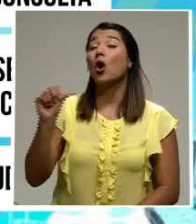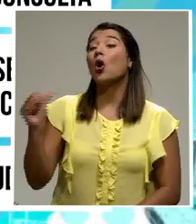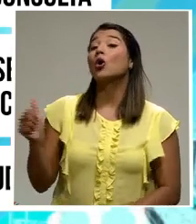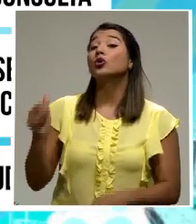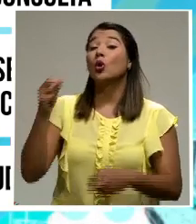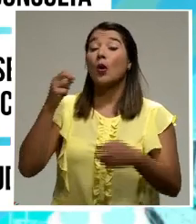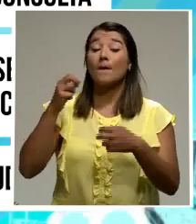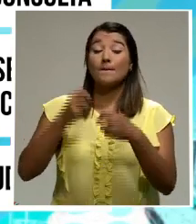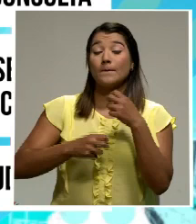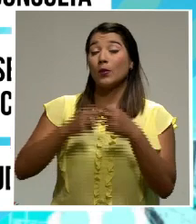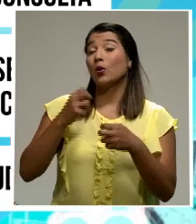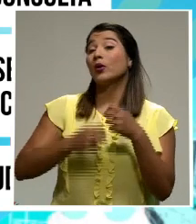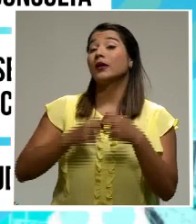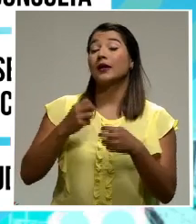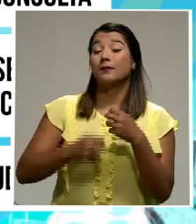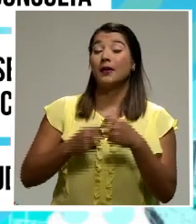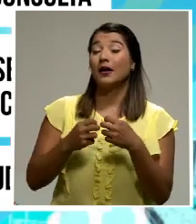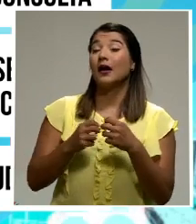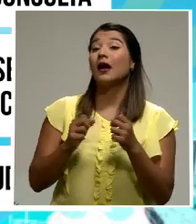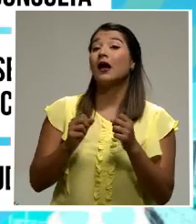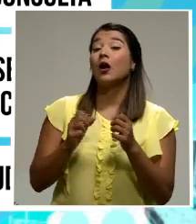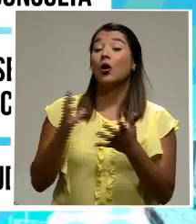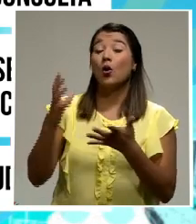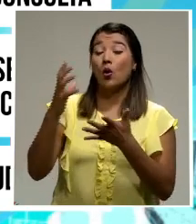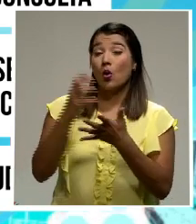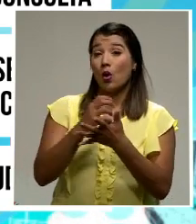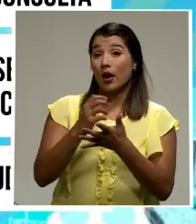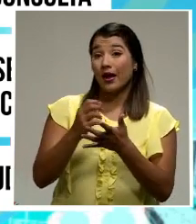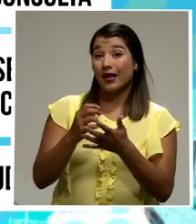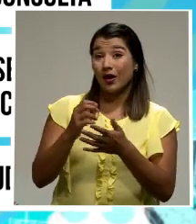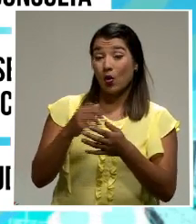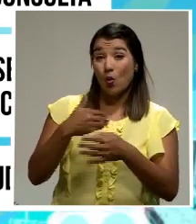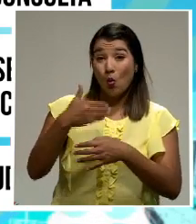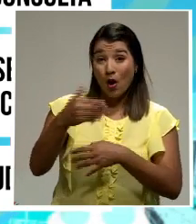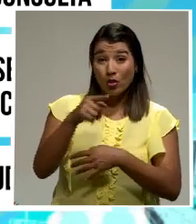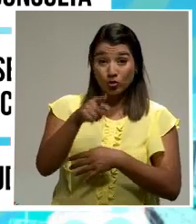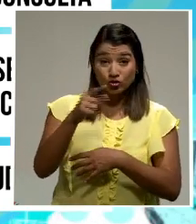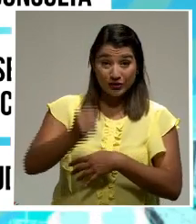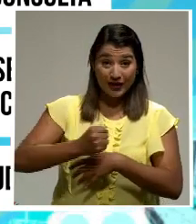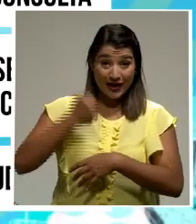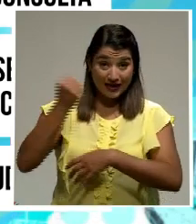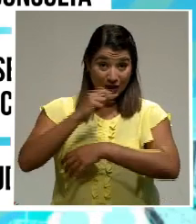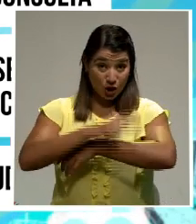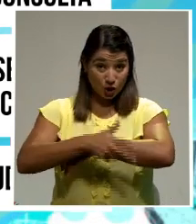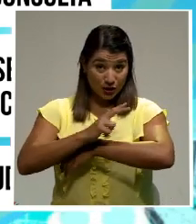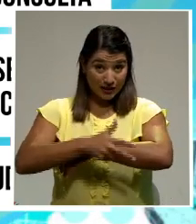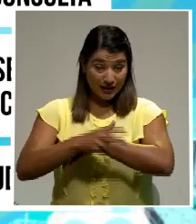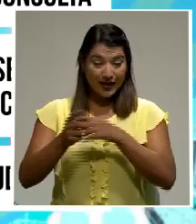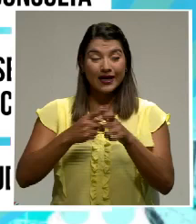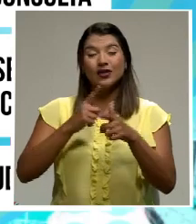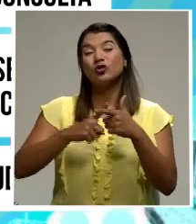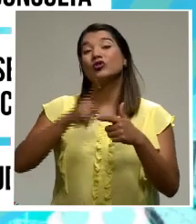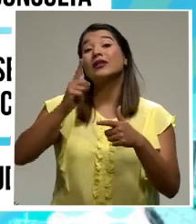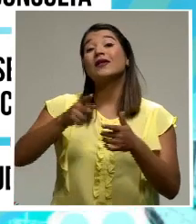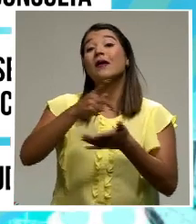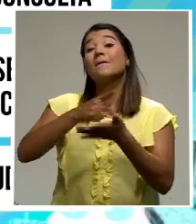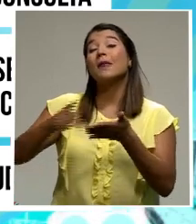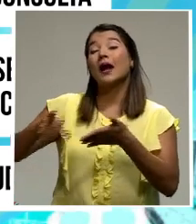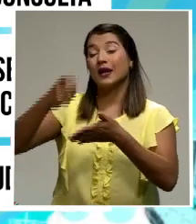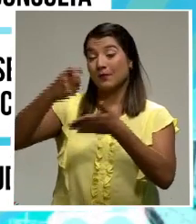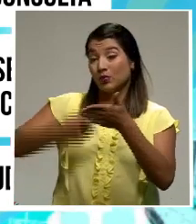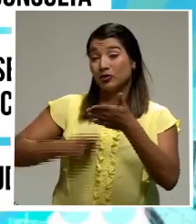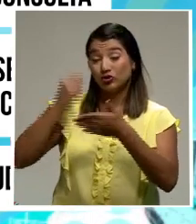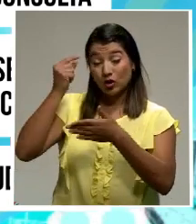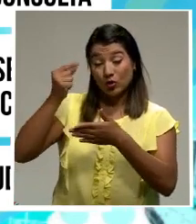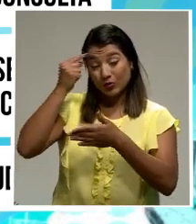polémicos proyectos es el de gravar los premios de la lotería. Este se encuentra en asuntos jurídicos y se encuentra todavía en